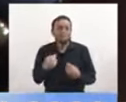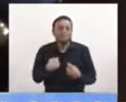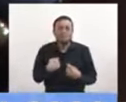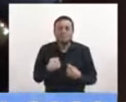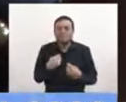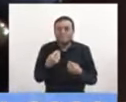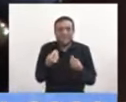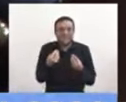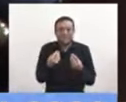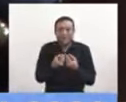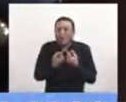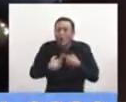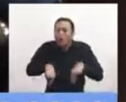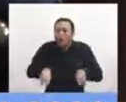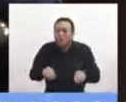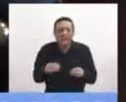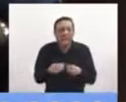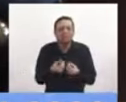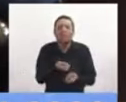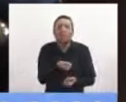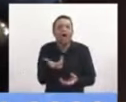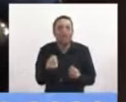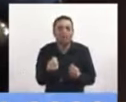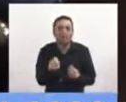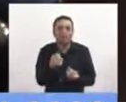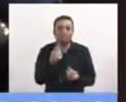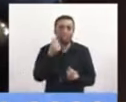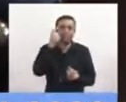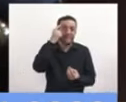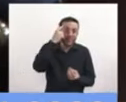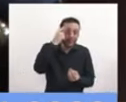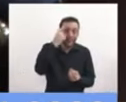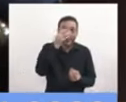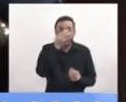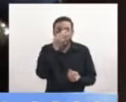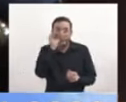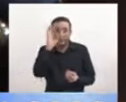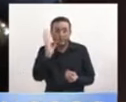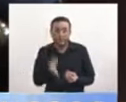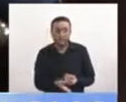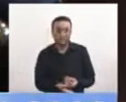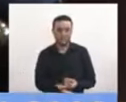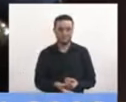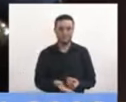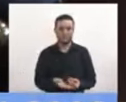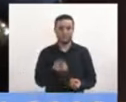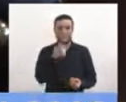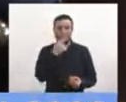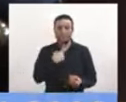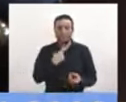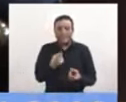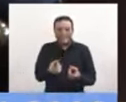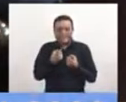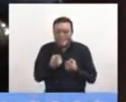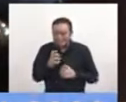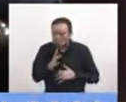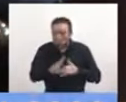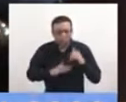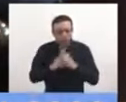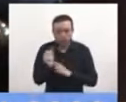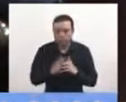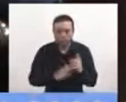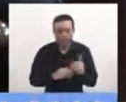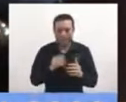Lo usa. El que necesita un estímulo adicional para volcarlo en la industria de la construcción o para construir, es porque tiene un